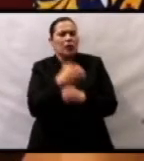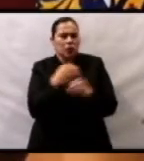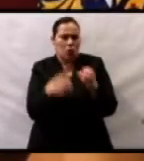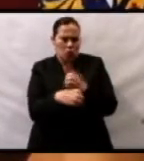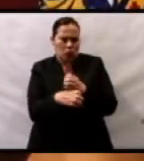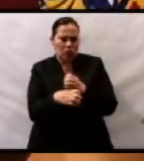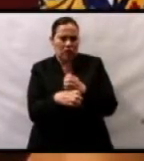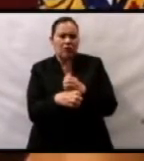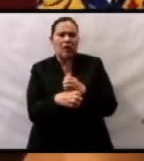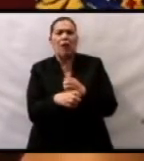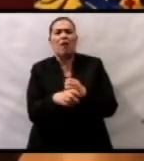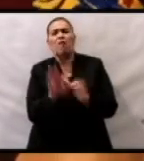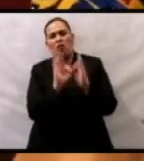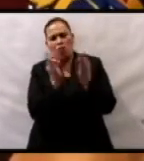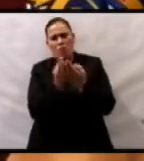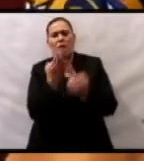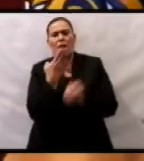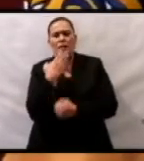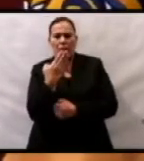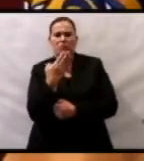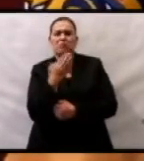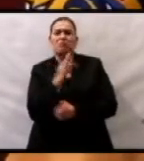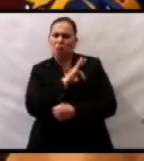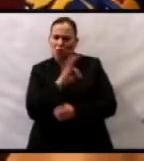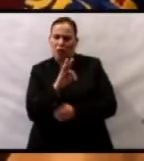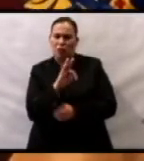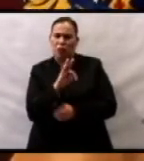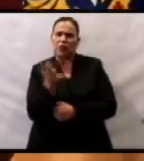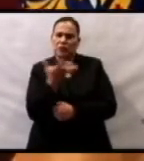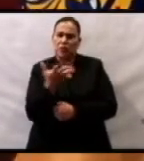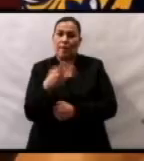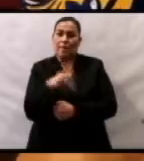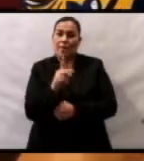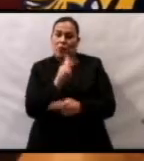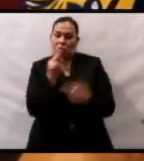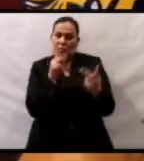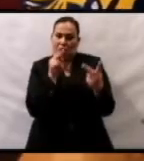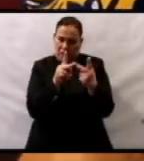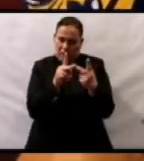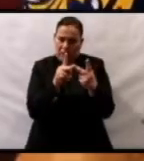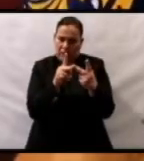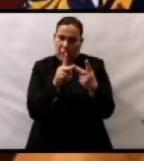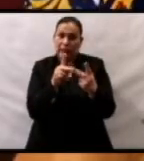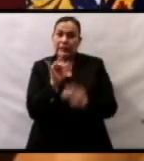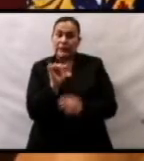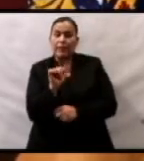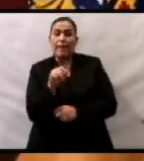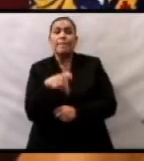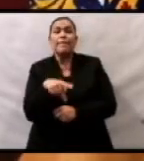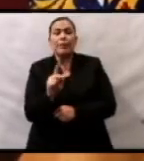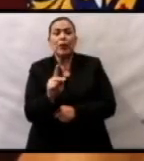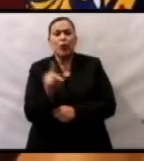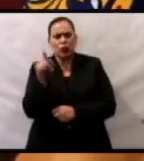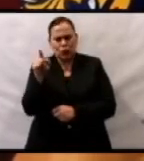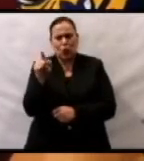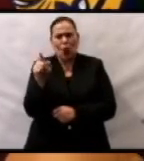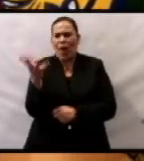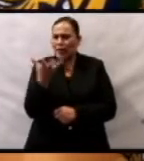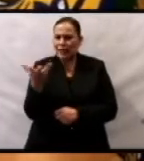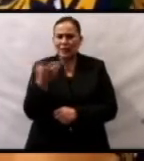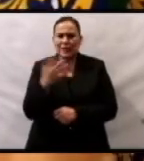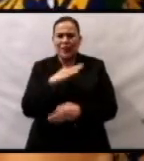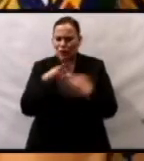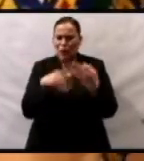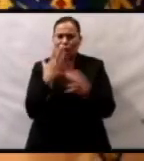la mejor lo posible y siempre podrán ser perfectibles. Sin lugar a dudas hiciste lo posible y lo que estuvo en